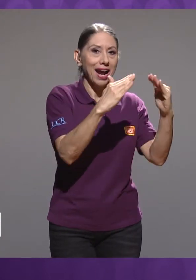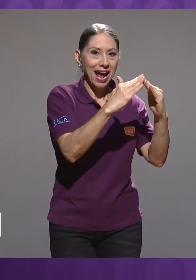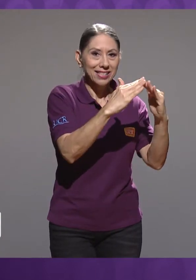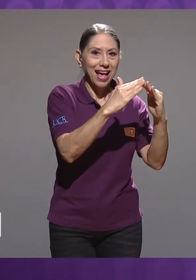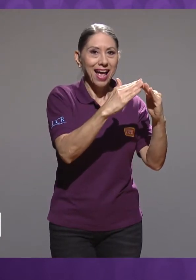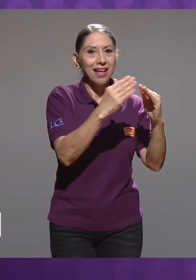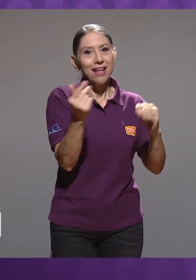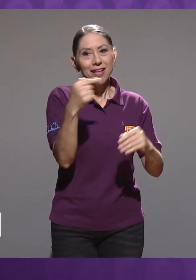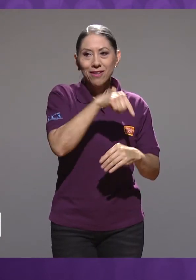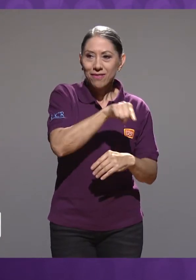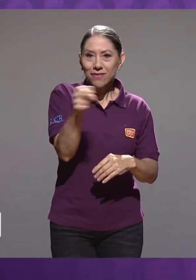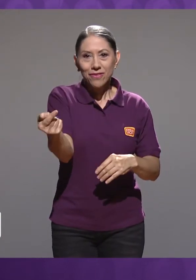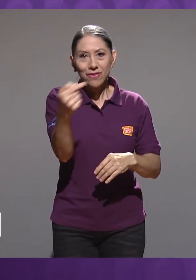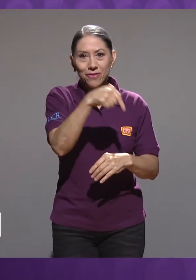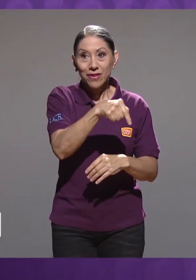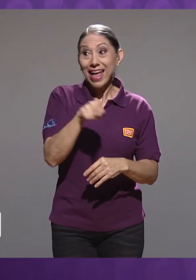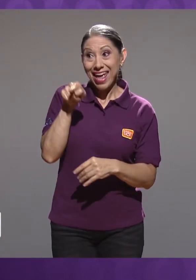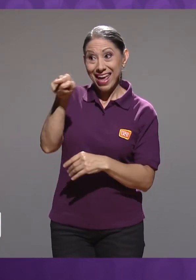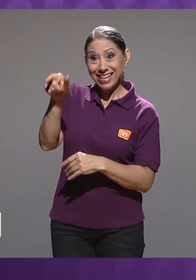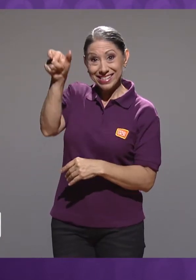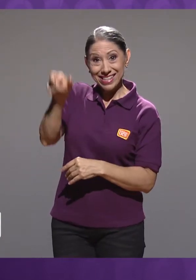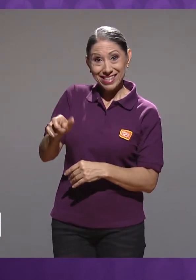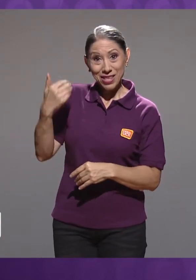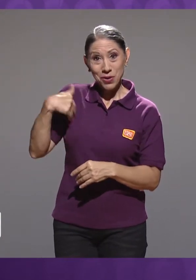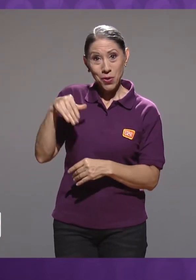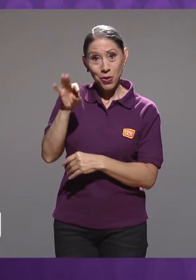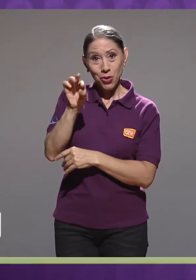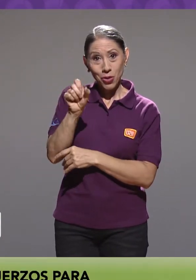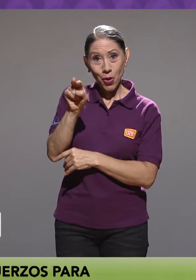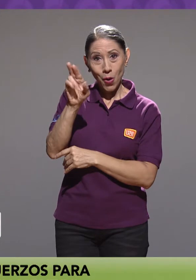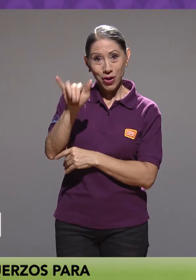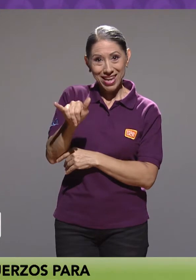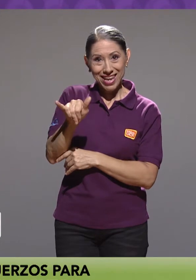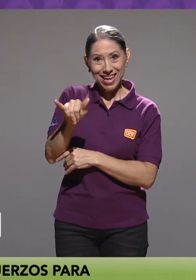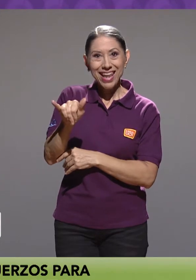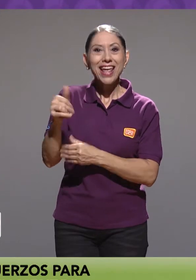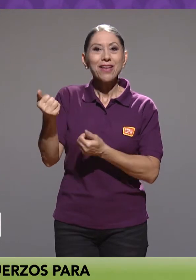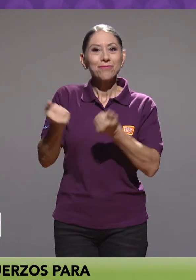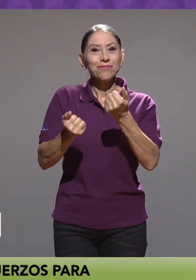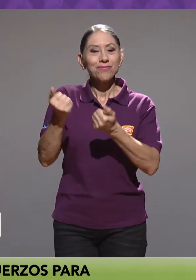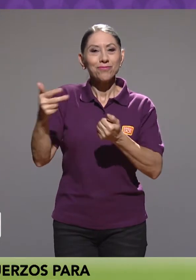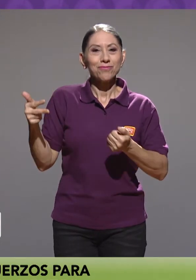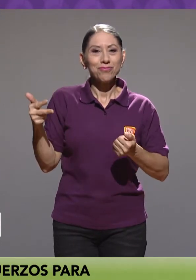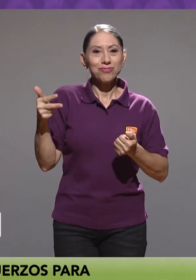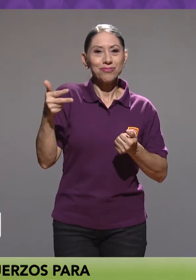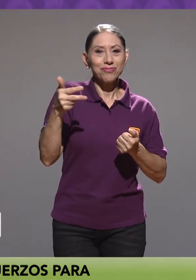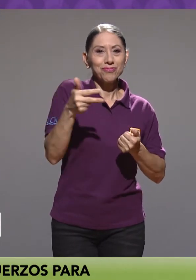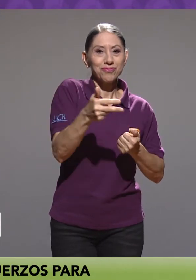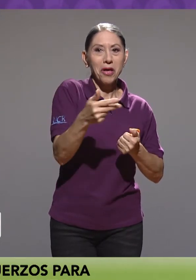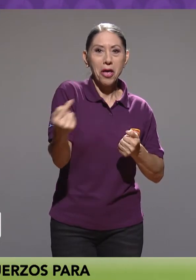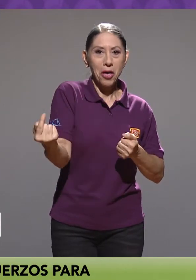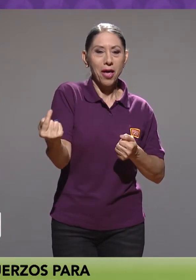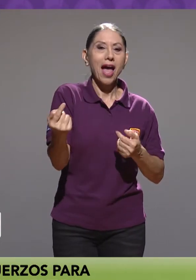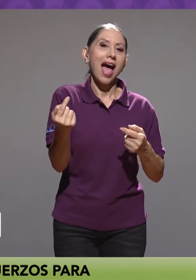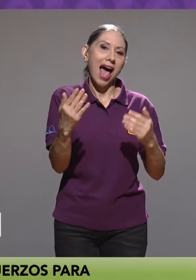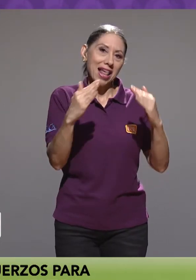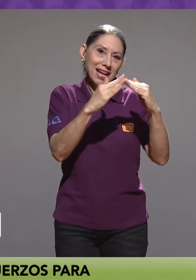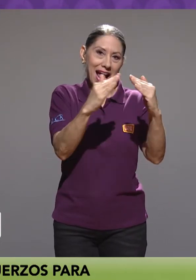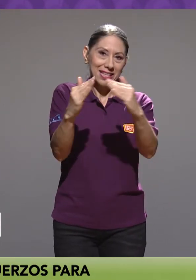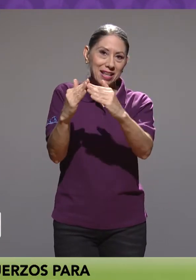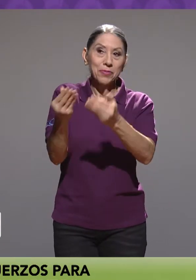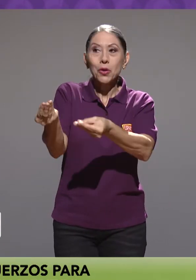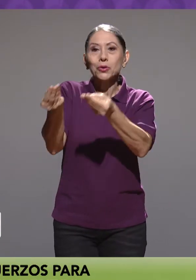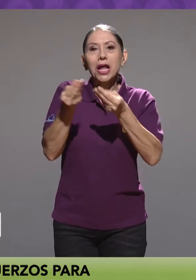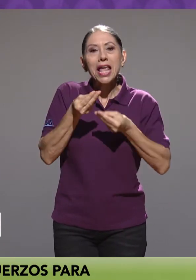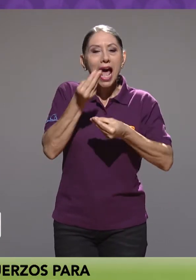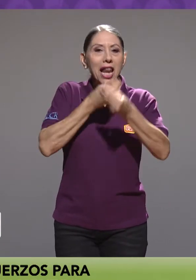venía a nuestras casitas y nos traía alimentos, nos traía frutitas,